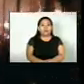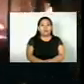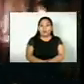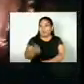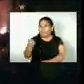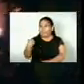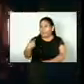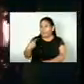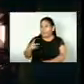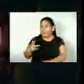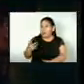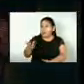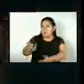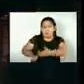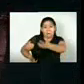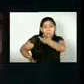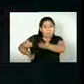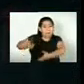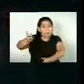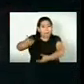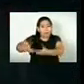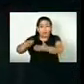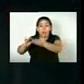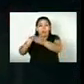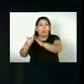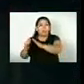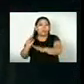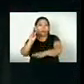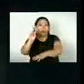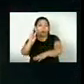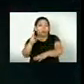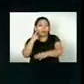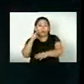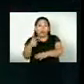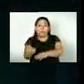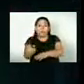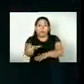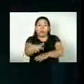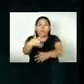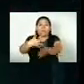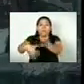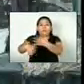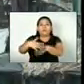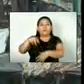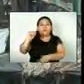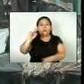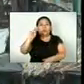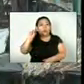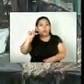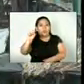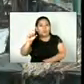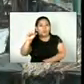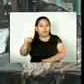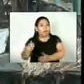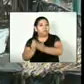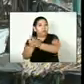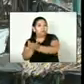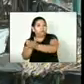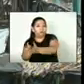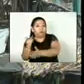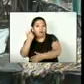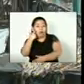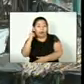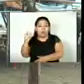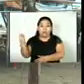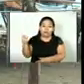recientemente un voraz incendio acabó con dos ranchos de playa las tunas en Conchagua la unión para atender la emergencia para